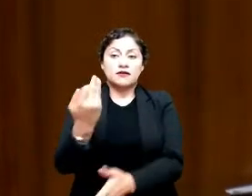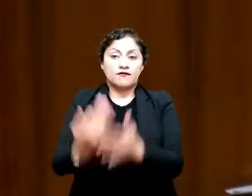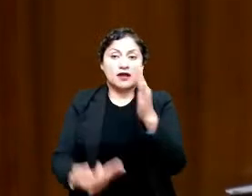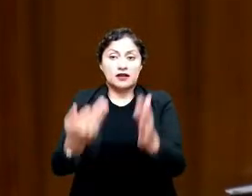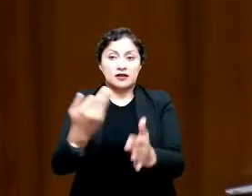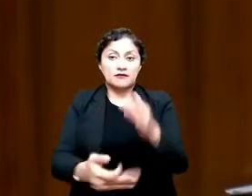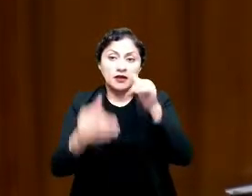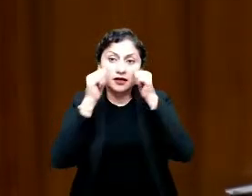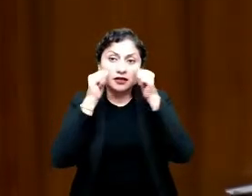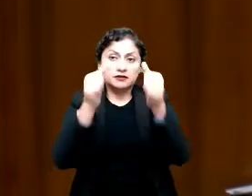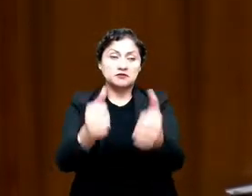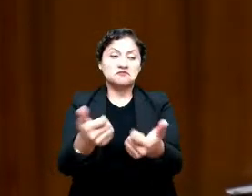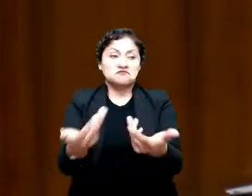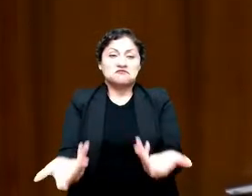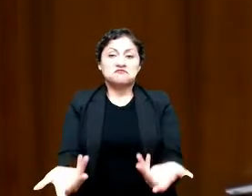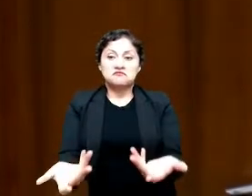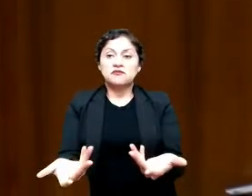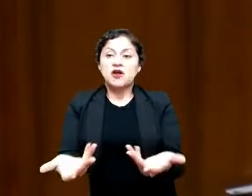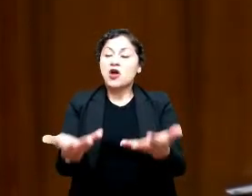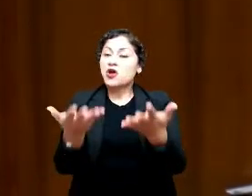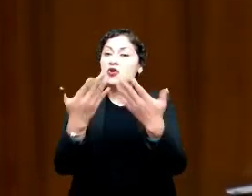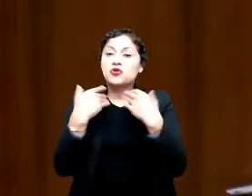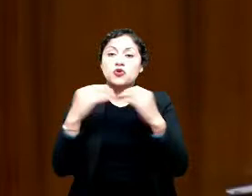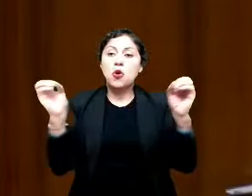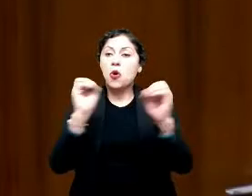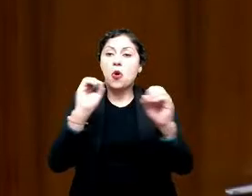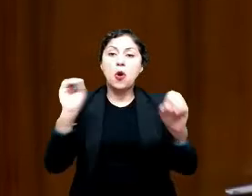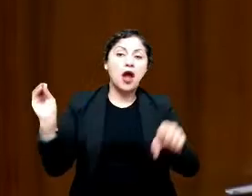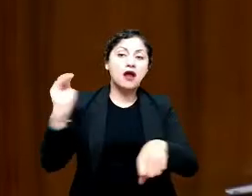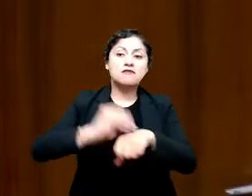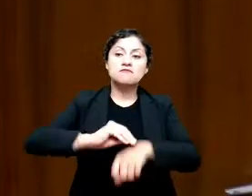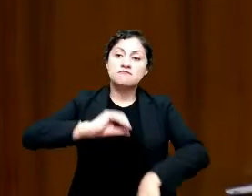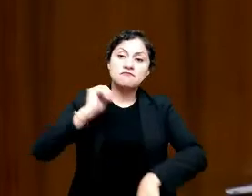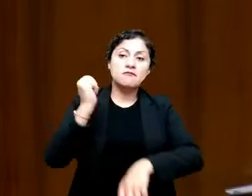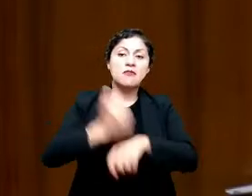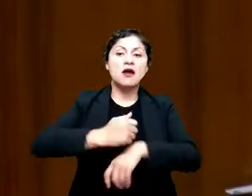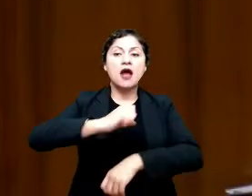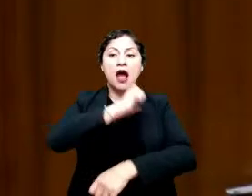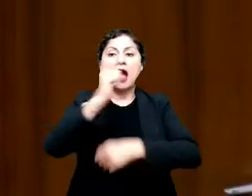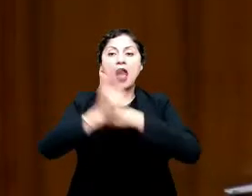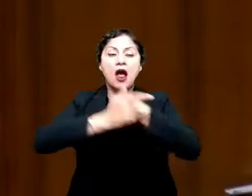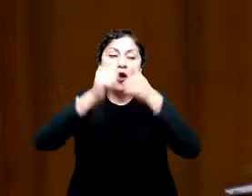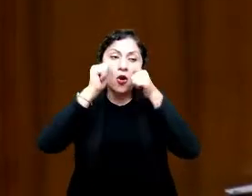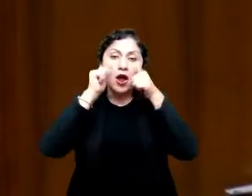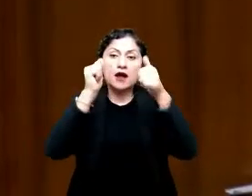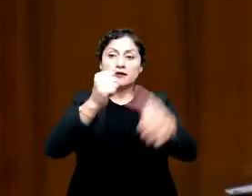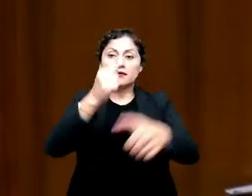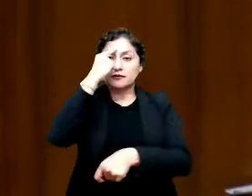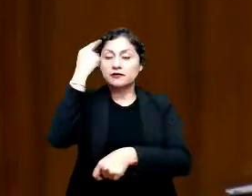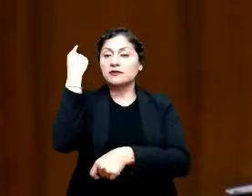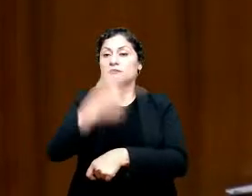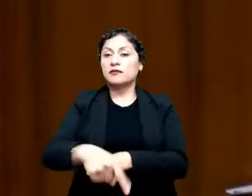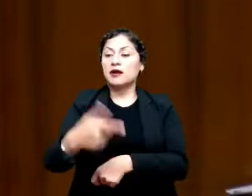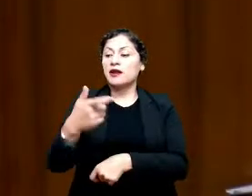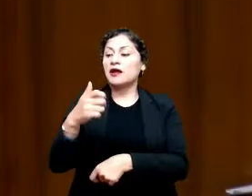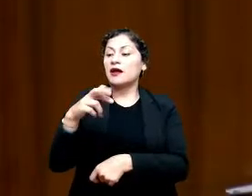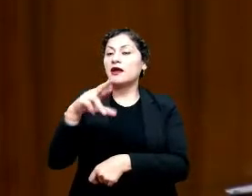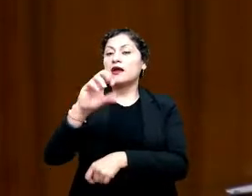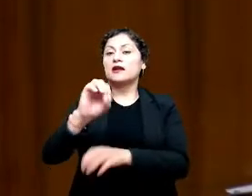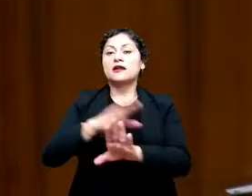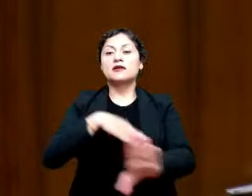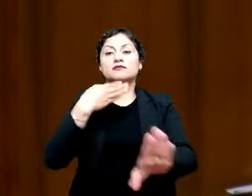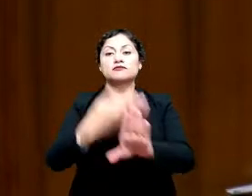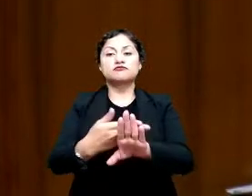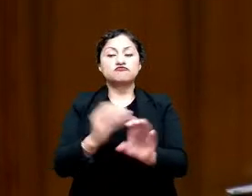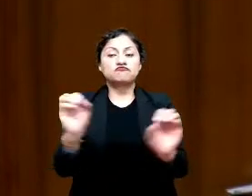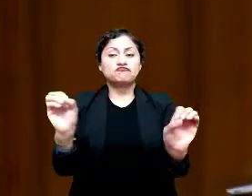se notan acciones concretas en la prevención ni en la atención de delitos de género, y tampoco un avance